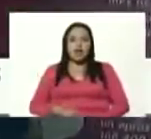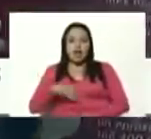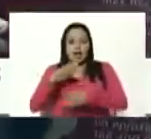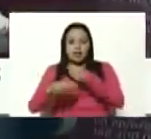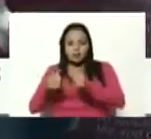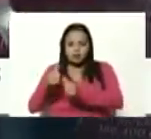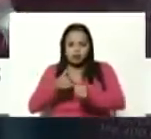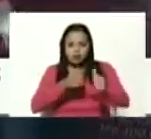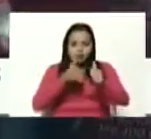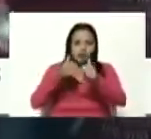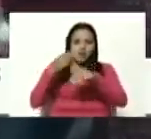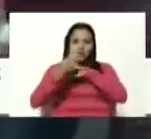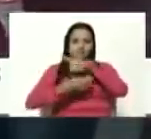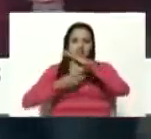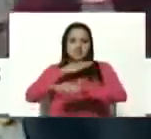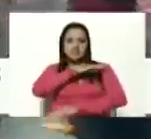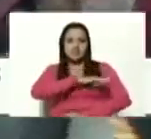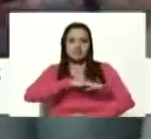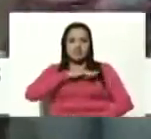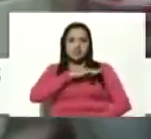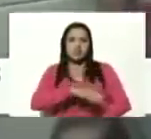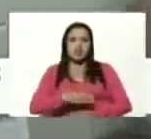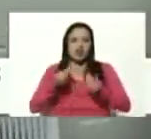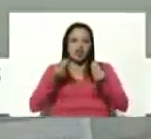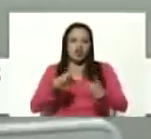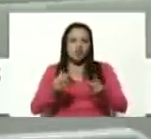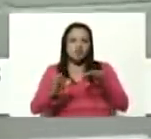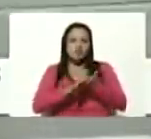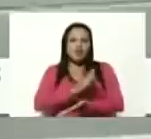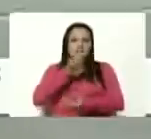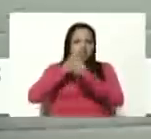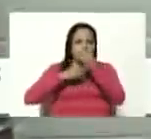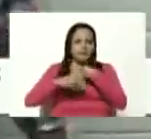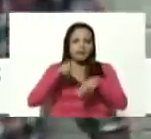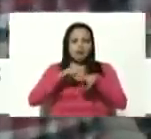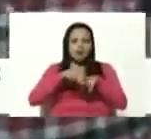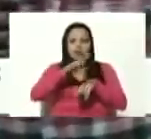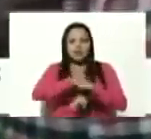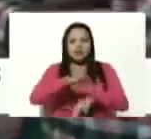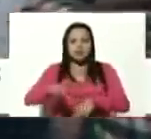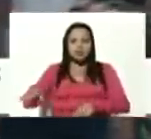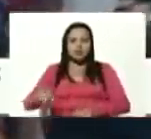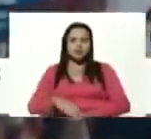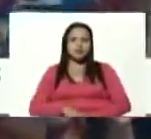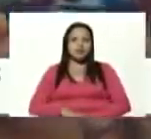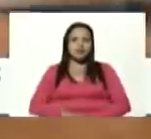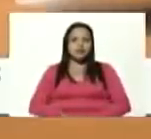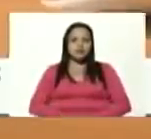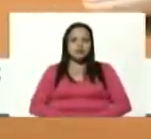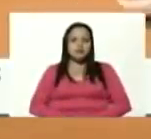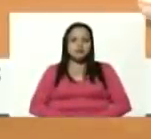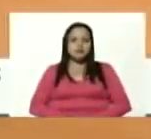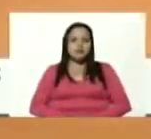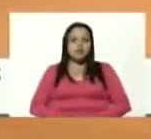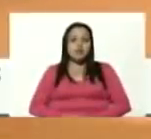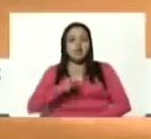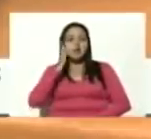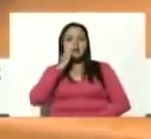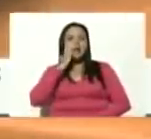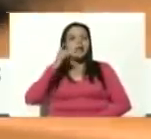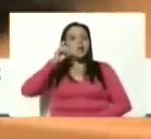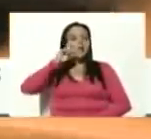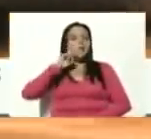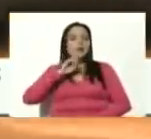seguimiento en la base de misiones al aspecto nutricional de nuestros niños, de nuestras niñas, de las madres